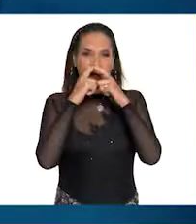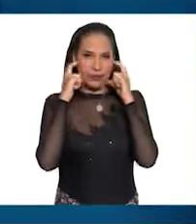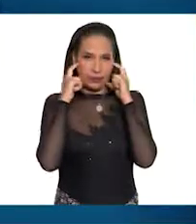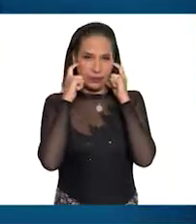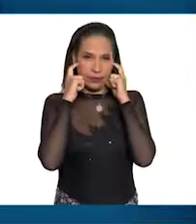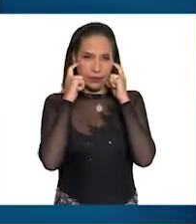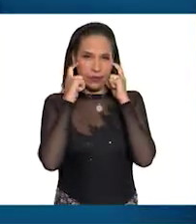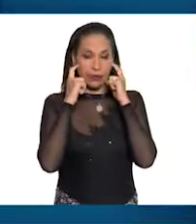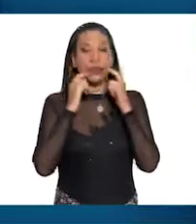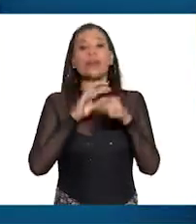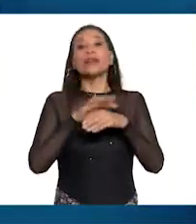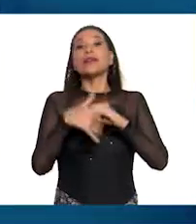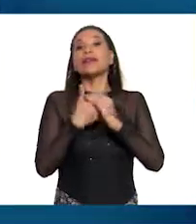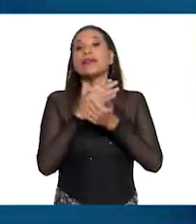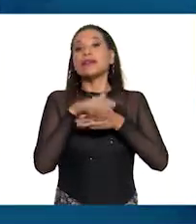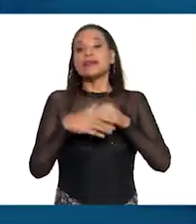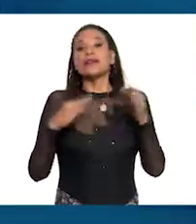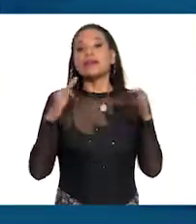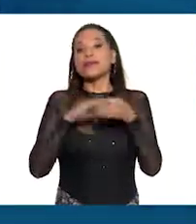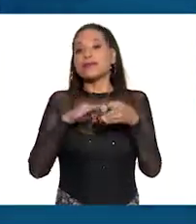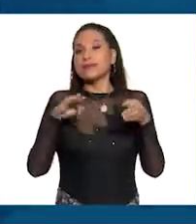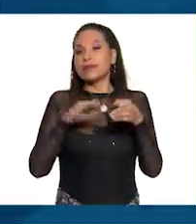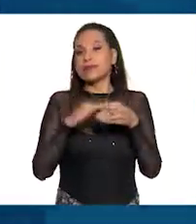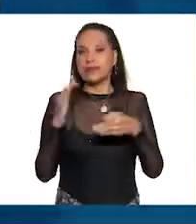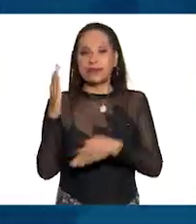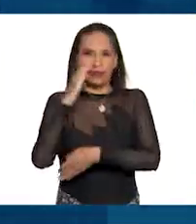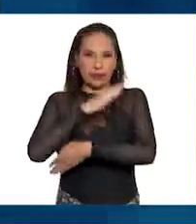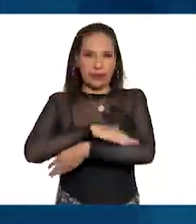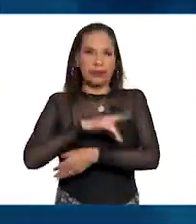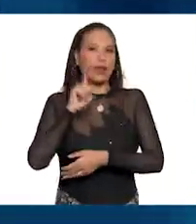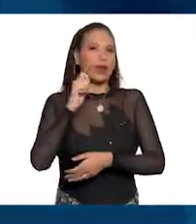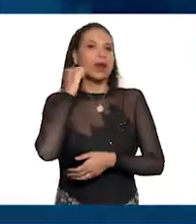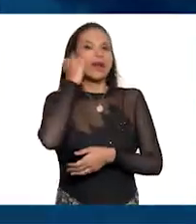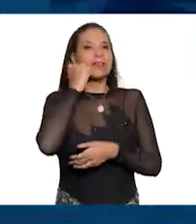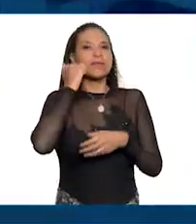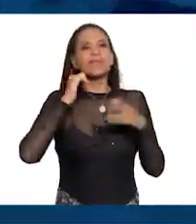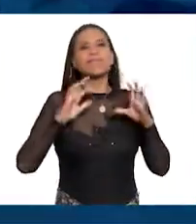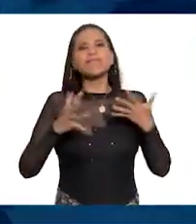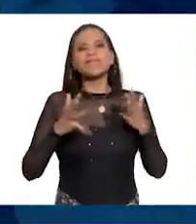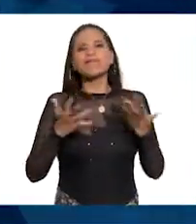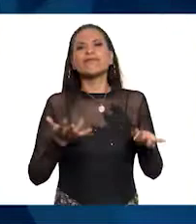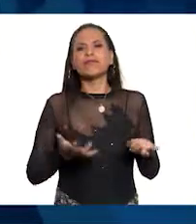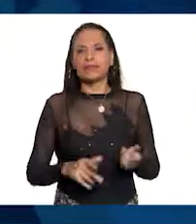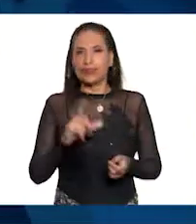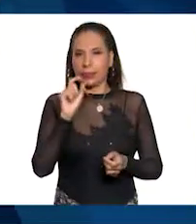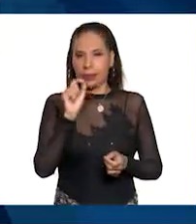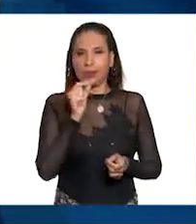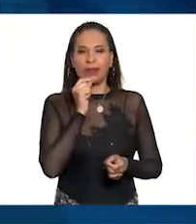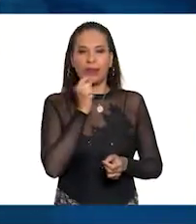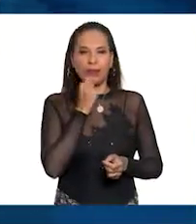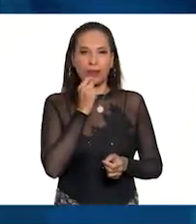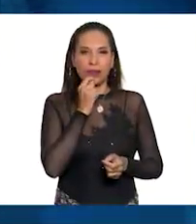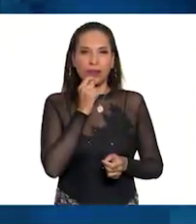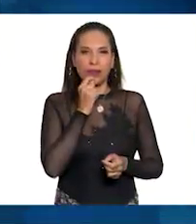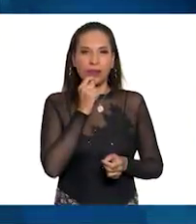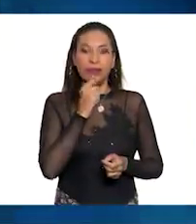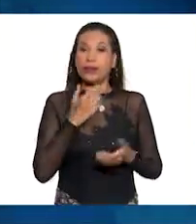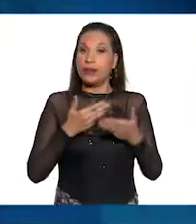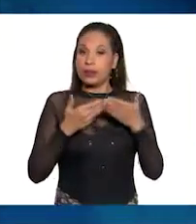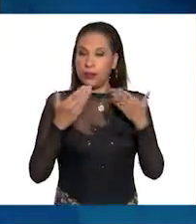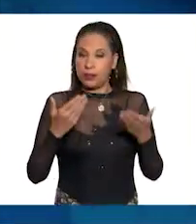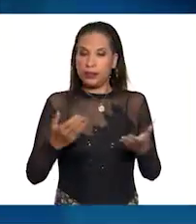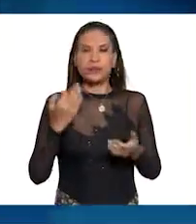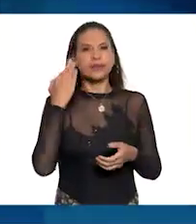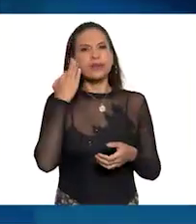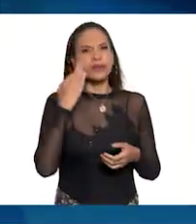cubrebocas. Lava tus manos frecuentemente con agua y con jabón, por lo menos durante 20 segundos. Ahora